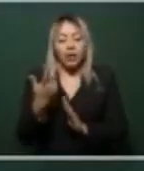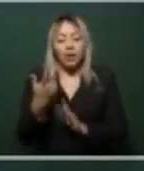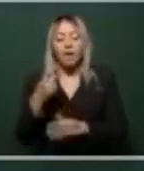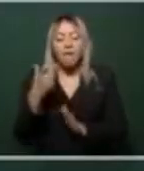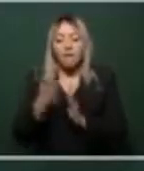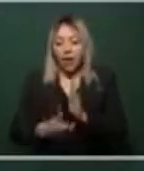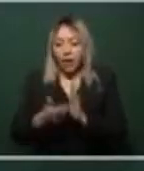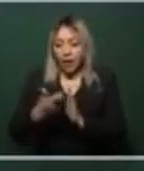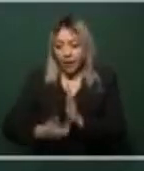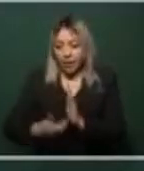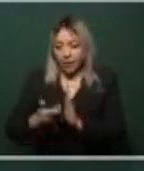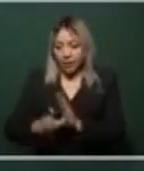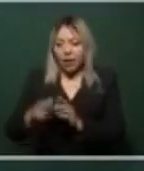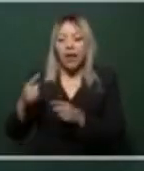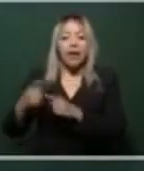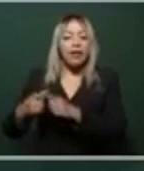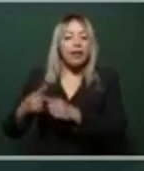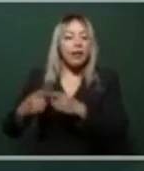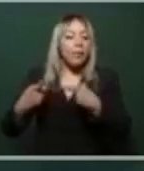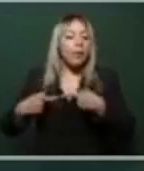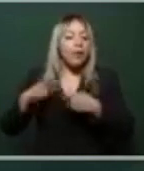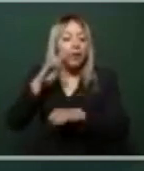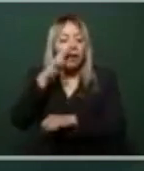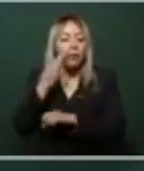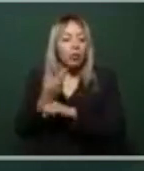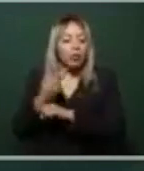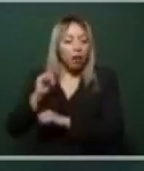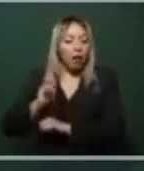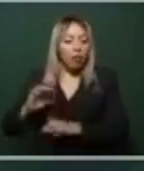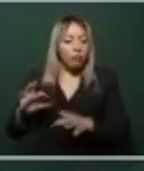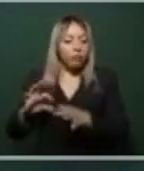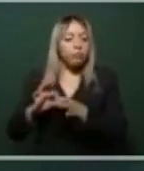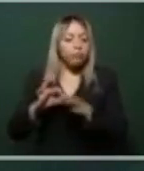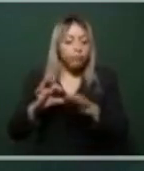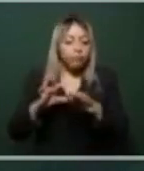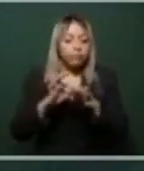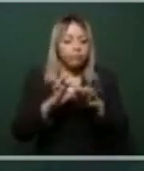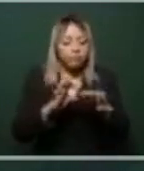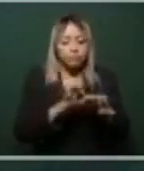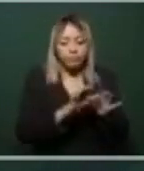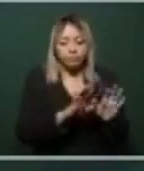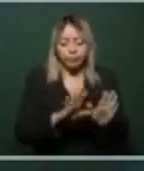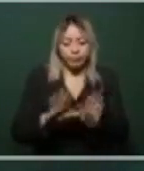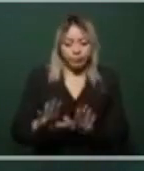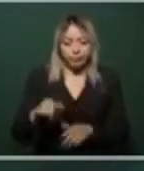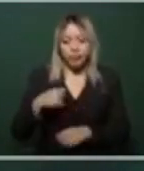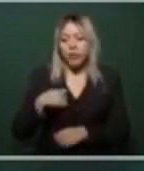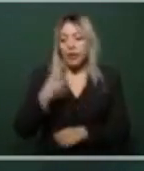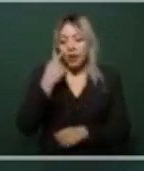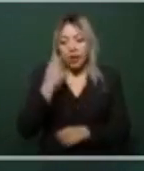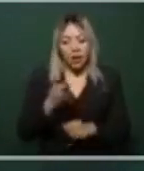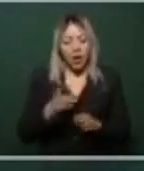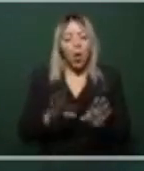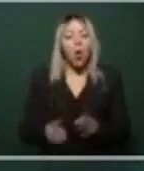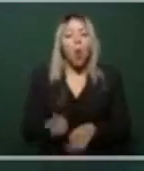uniendo con los tutores. Acerca del avance, nosotros tenemos, en efecto,